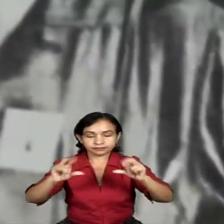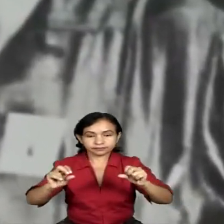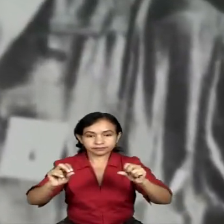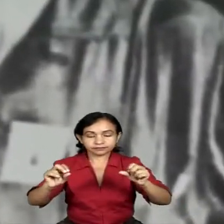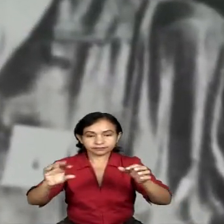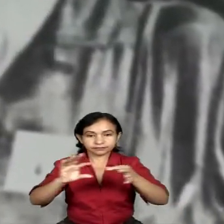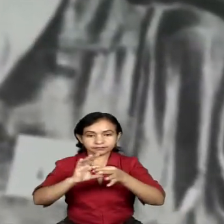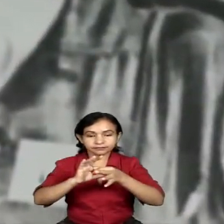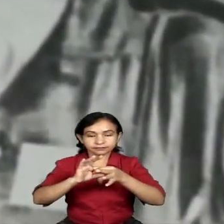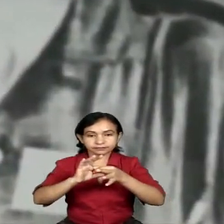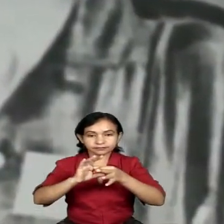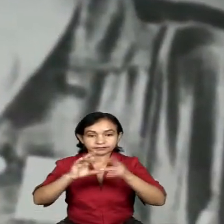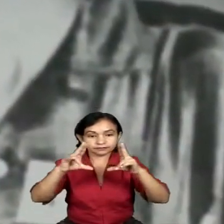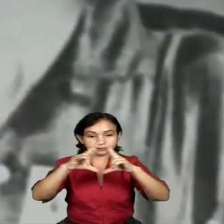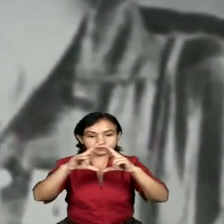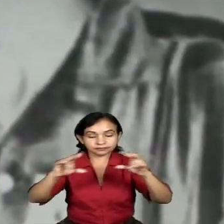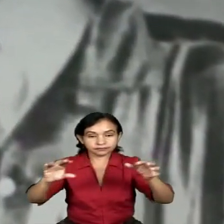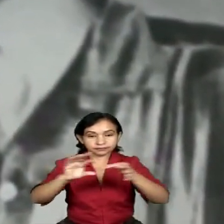Unida Triunfa,